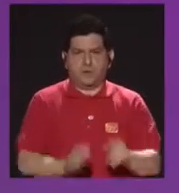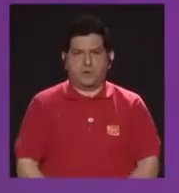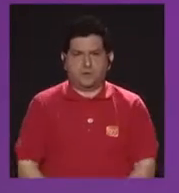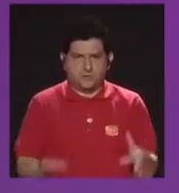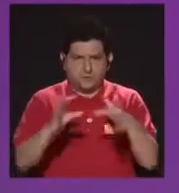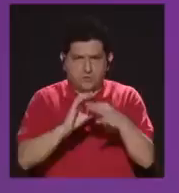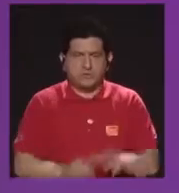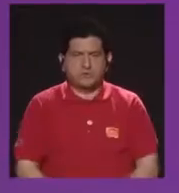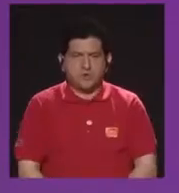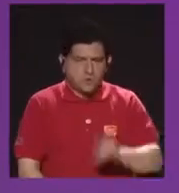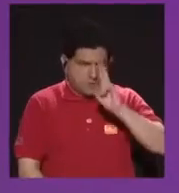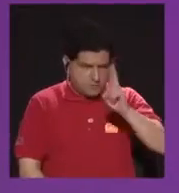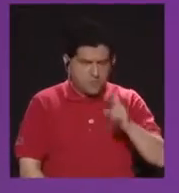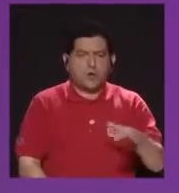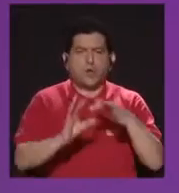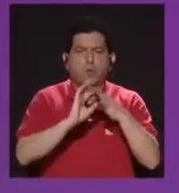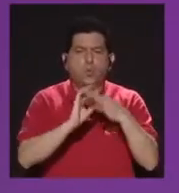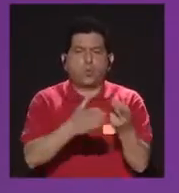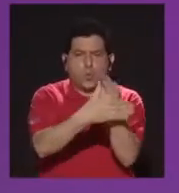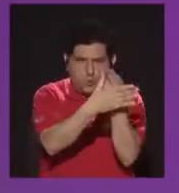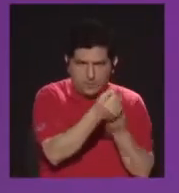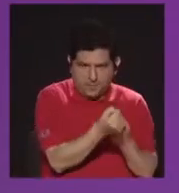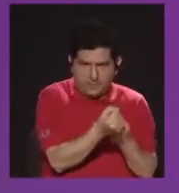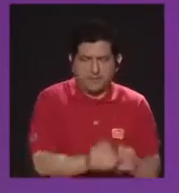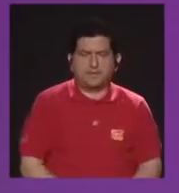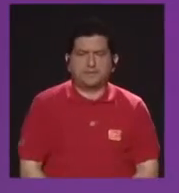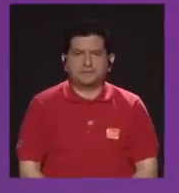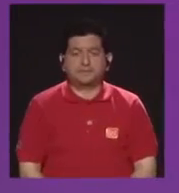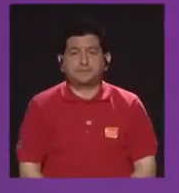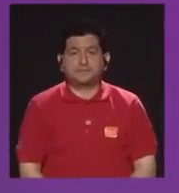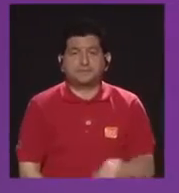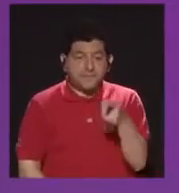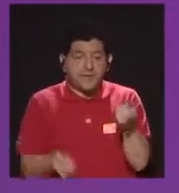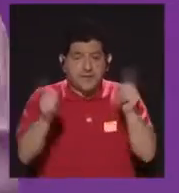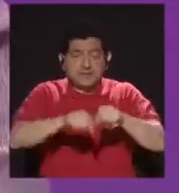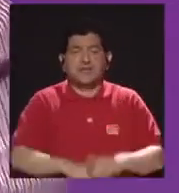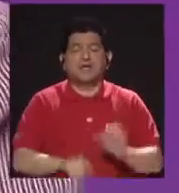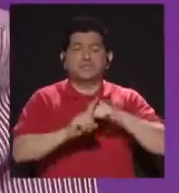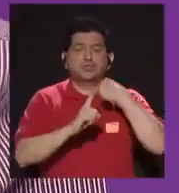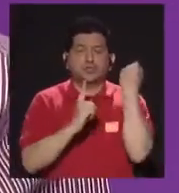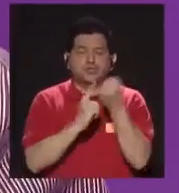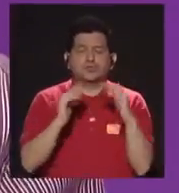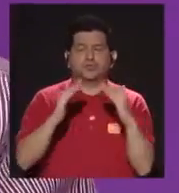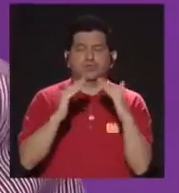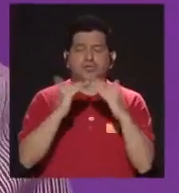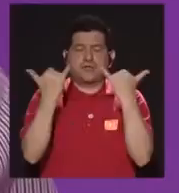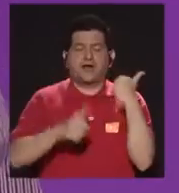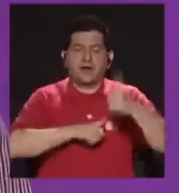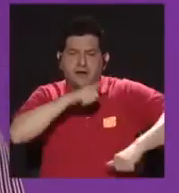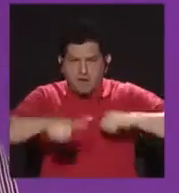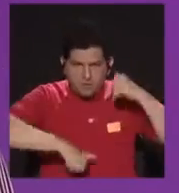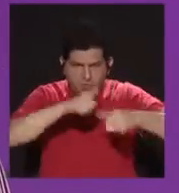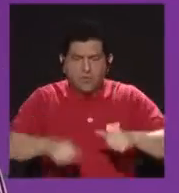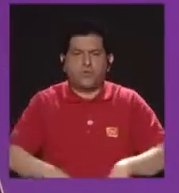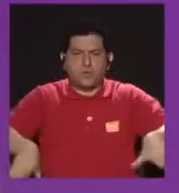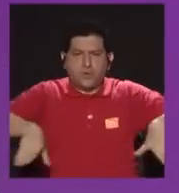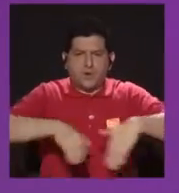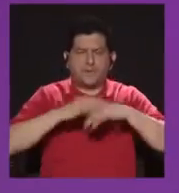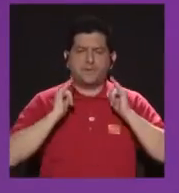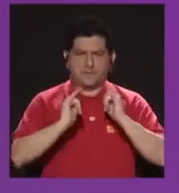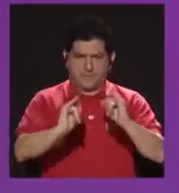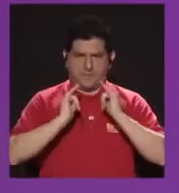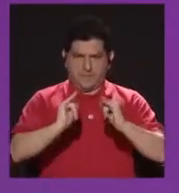reconocimiento las de las unión de parejas verdad por medio de lo que se llaman sociedad de convivencia y ahora estamos peleando por el matrimonio igualitario